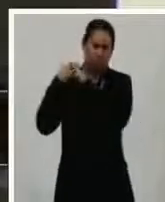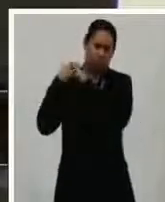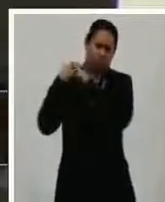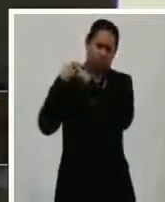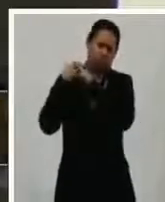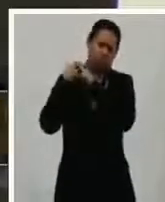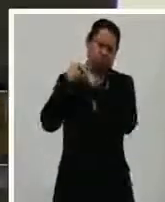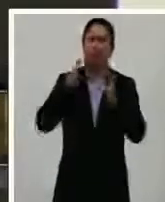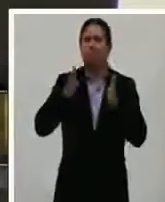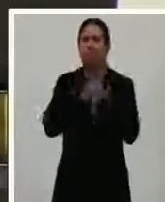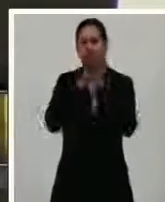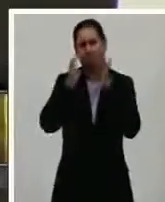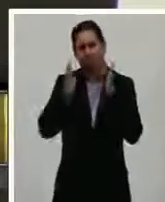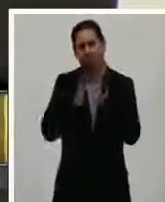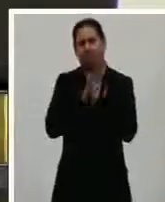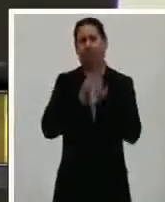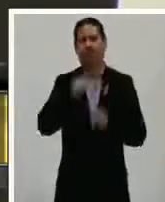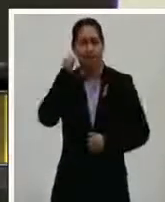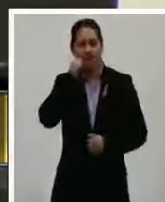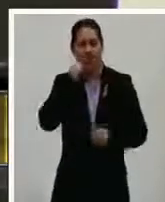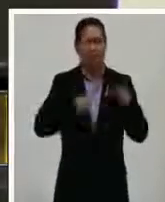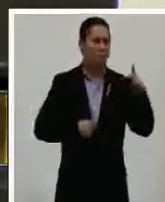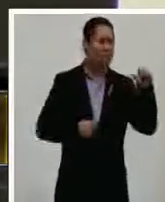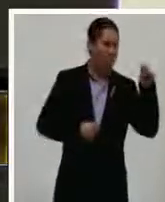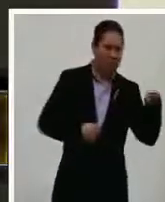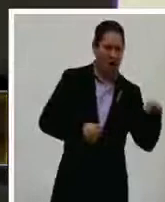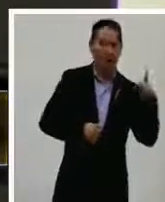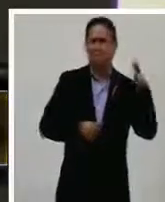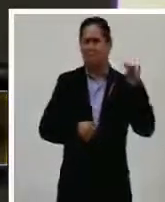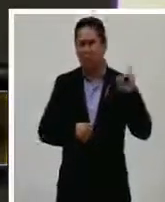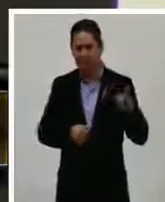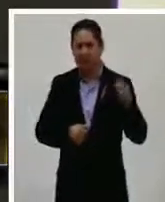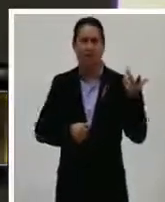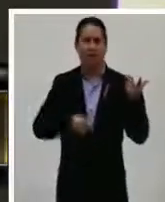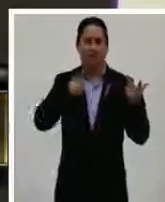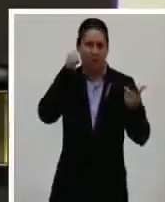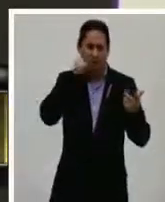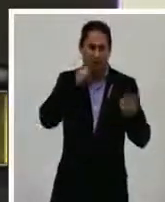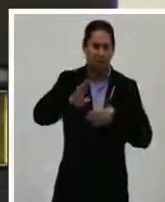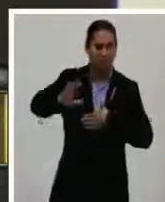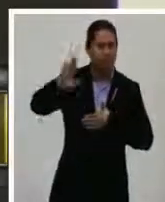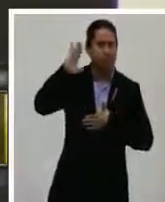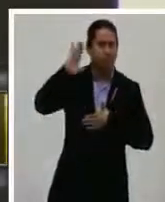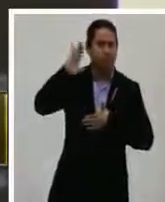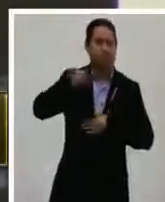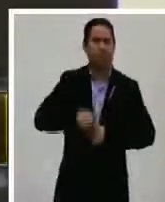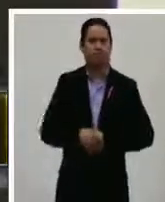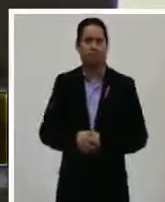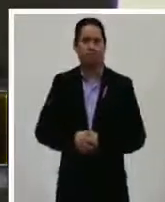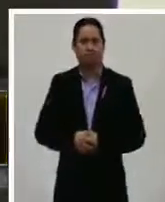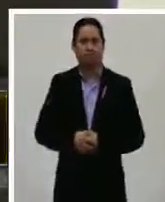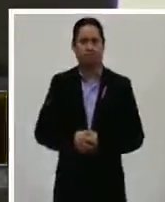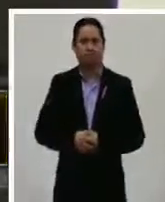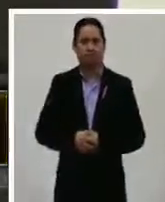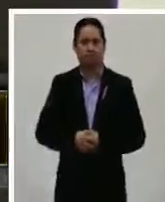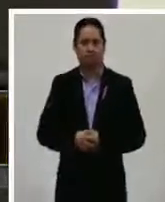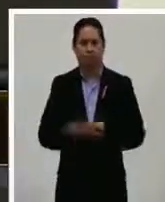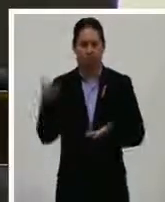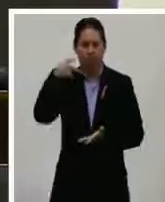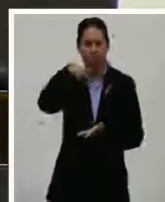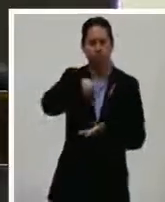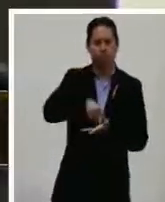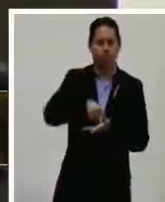lucha la oposición se estableció con el compromiso al llegar al gobierno